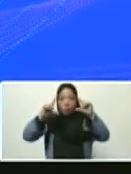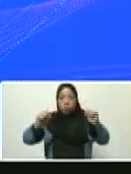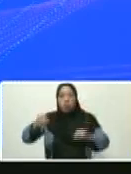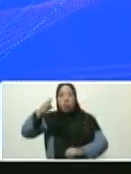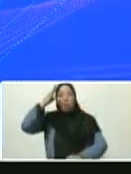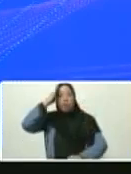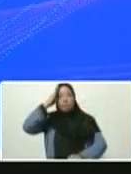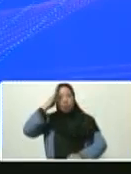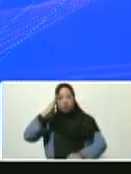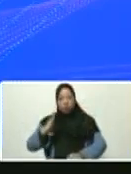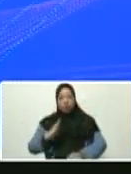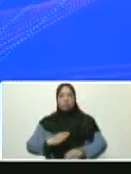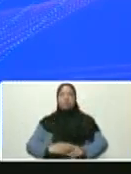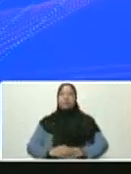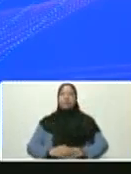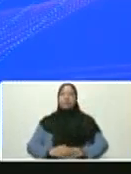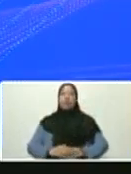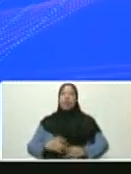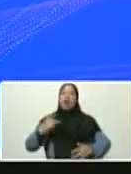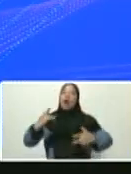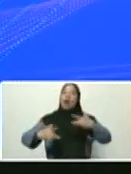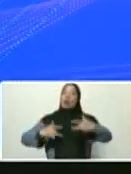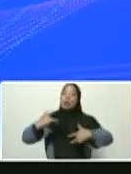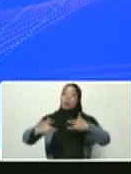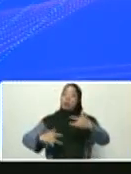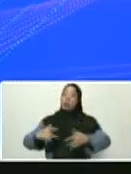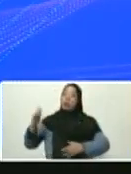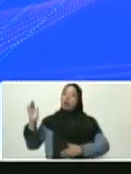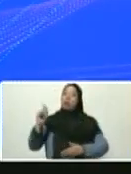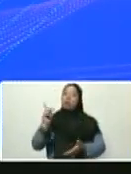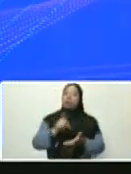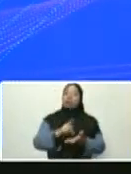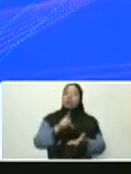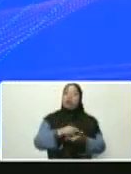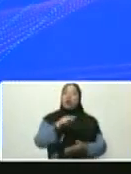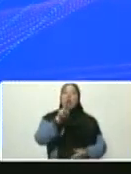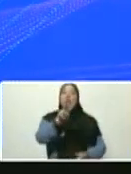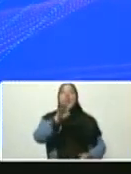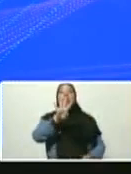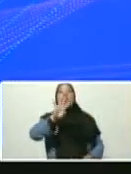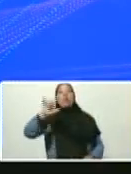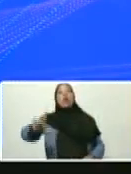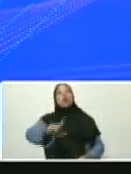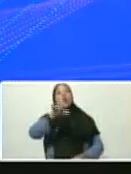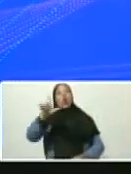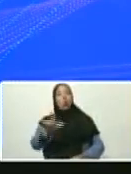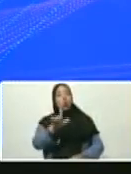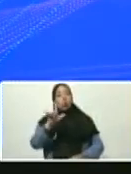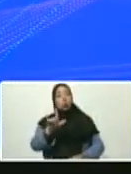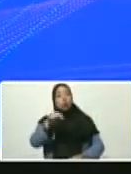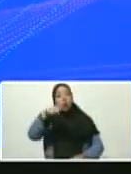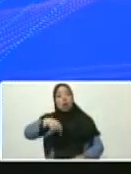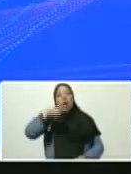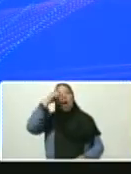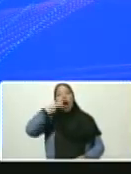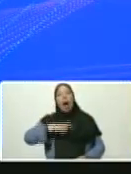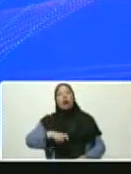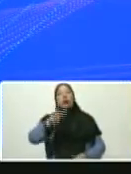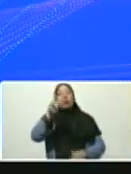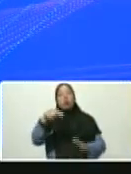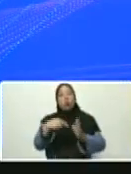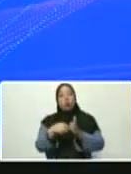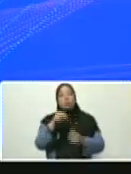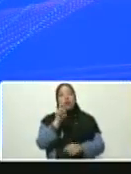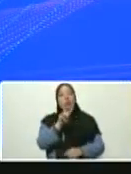participe de esta parada hoy 24 de julio de este año 2022